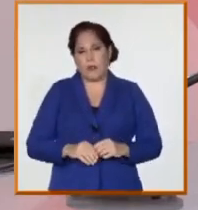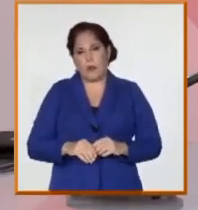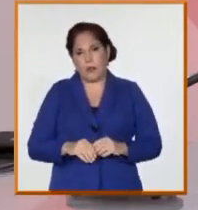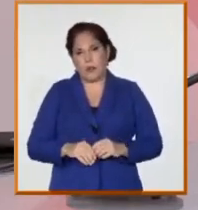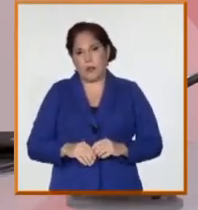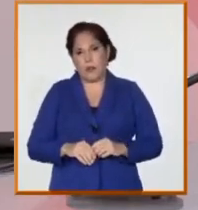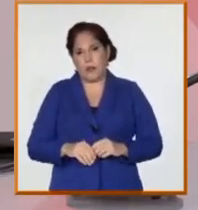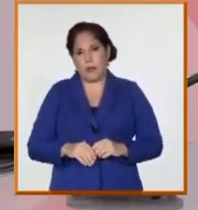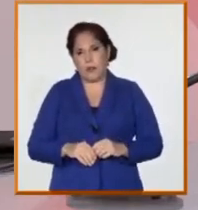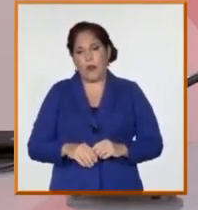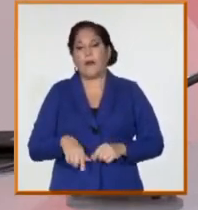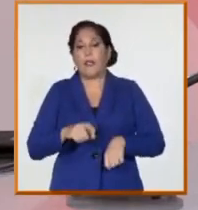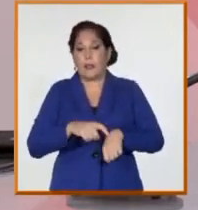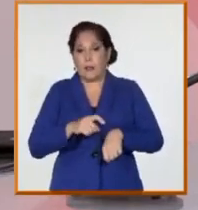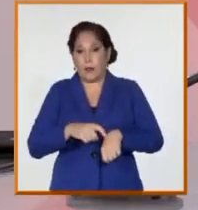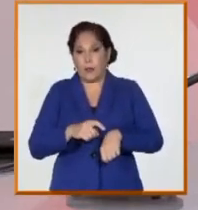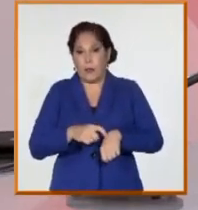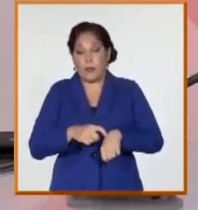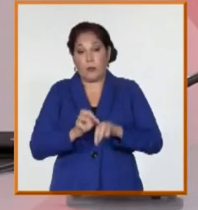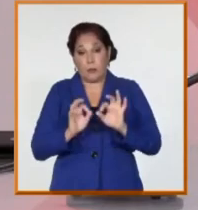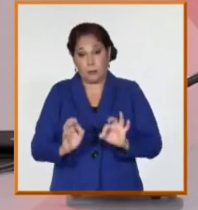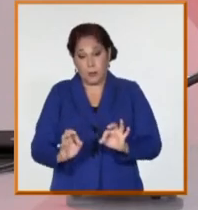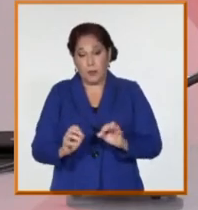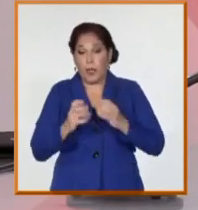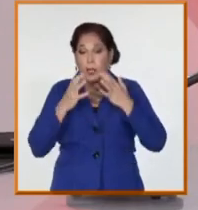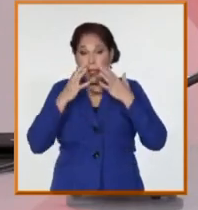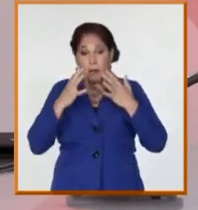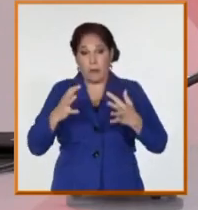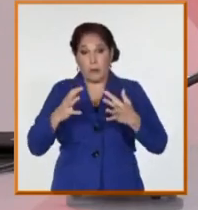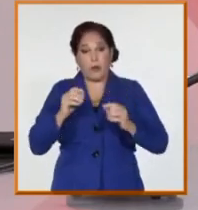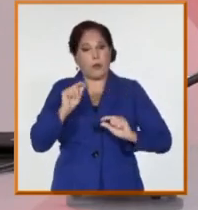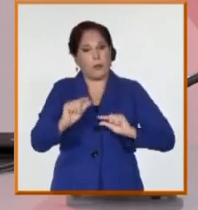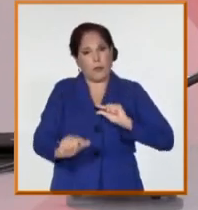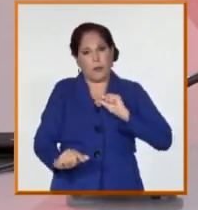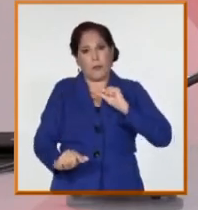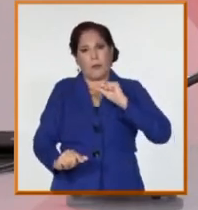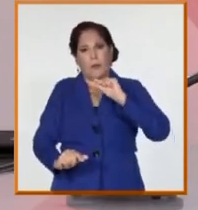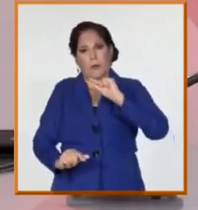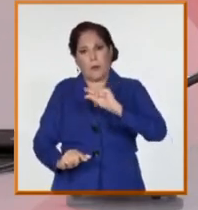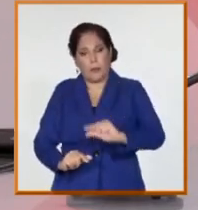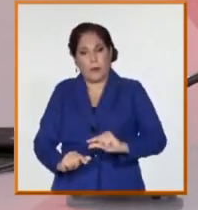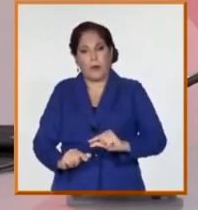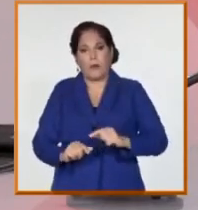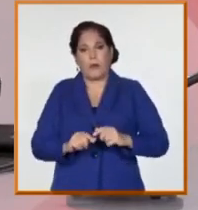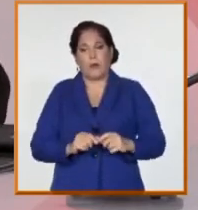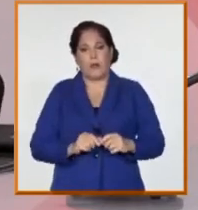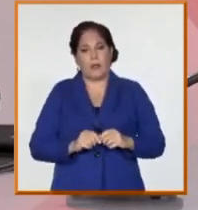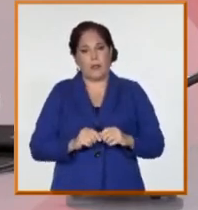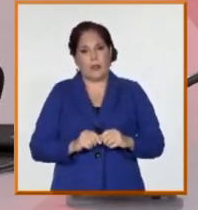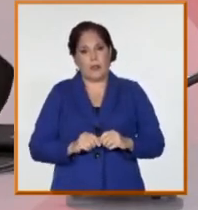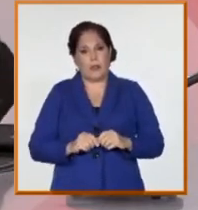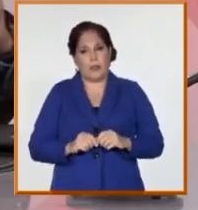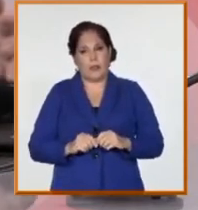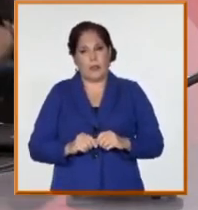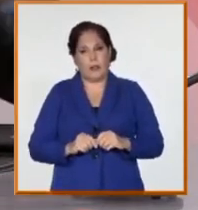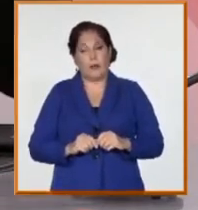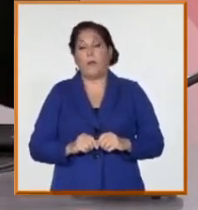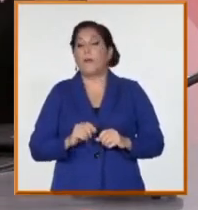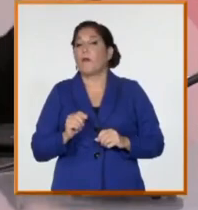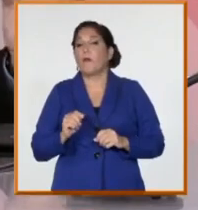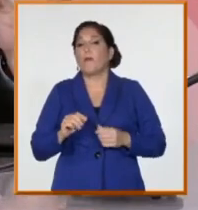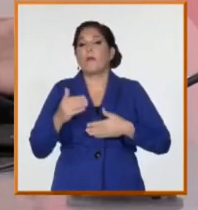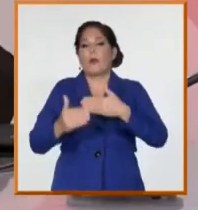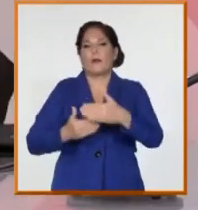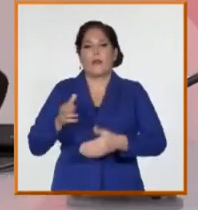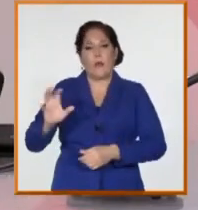en estos momentos en ese necesario e imprescindible proceso de bancarización